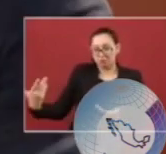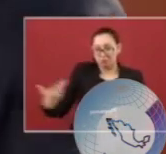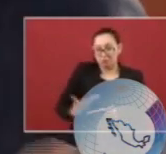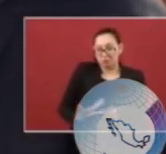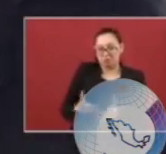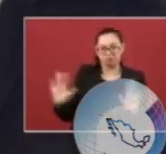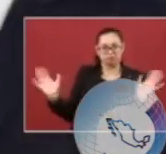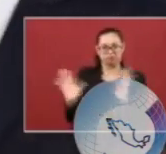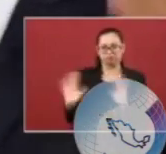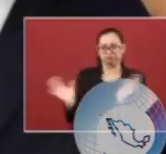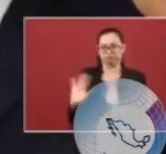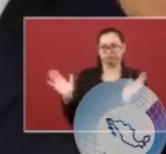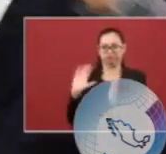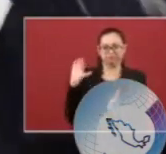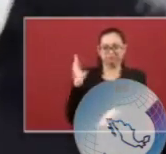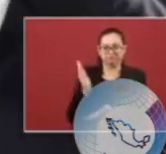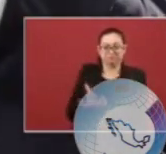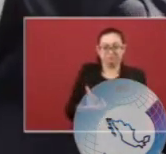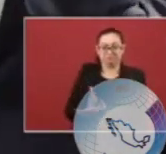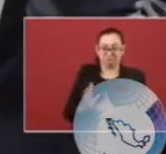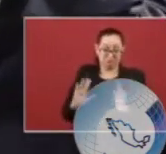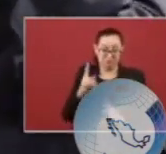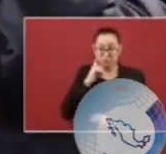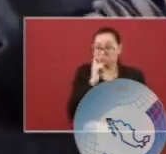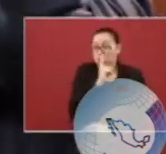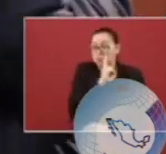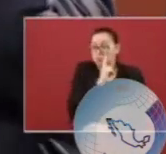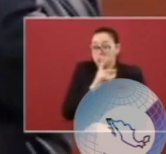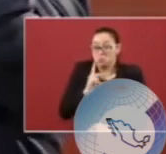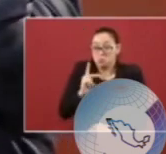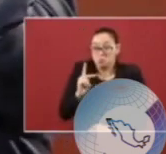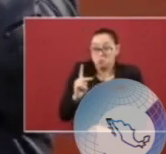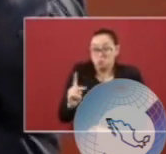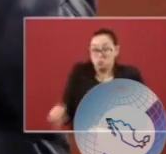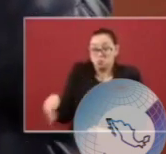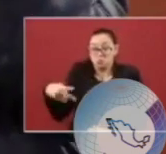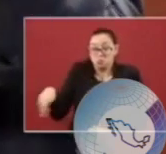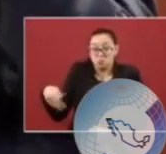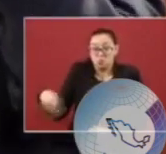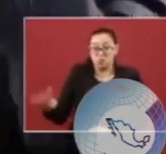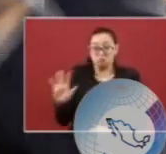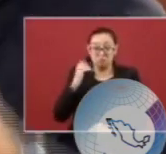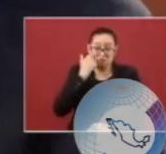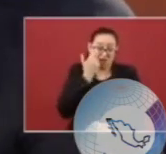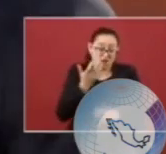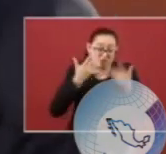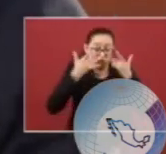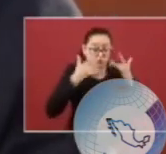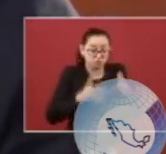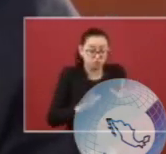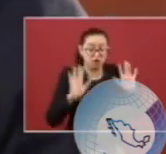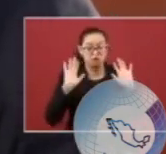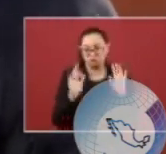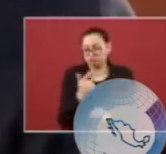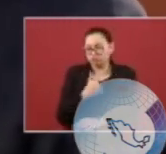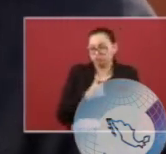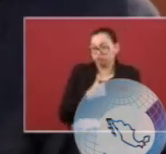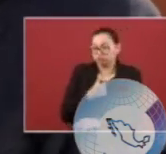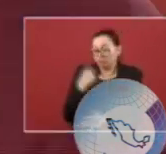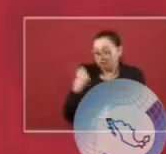no esa es una decisión tú ya libre yo no